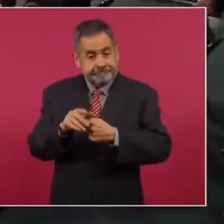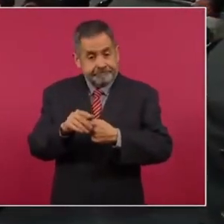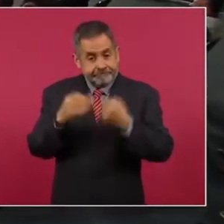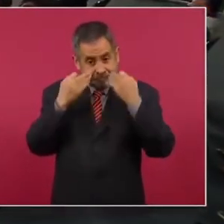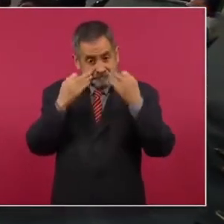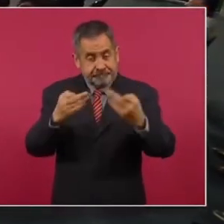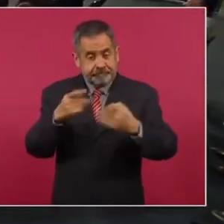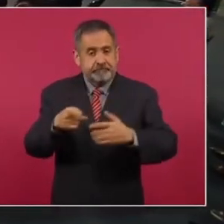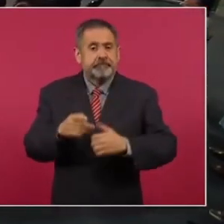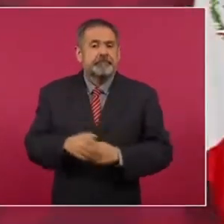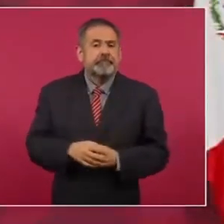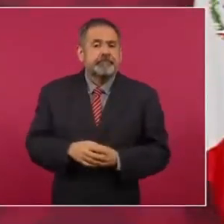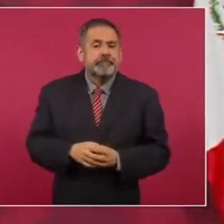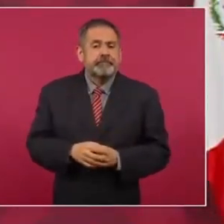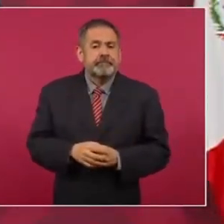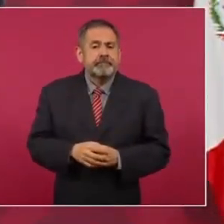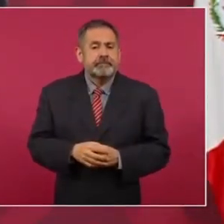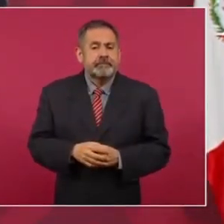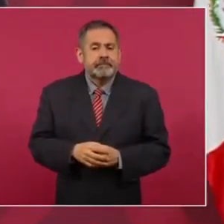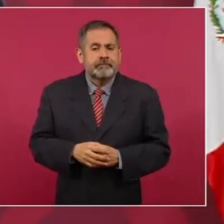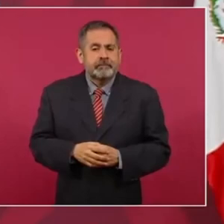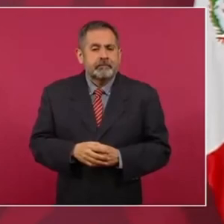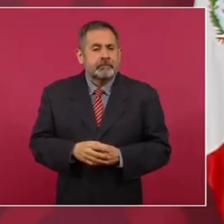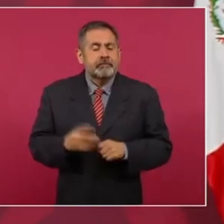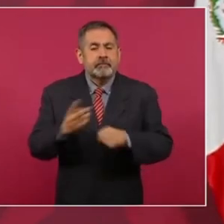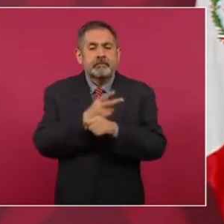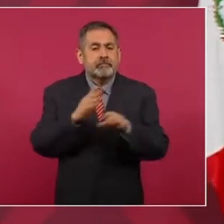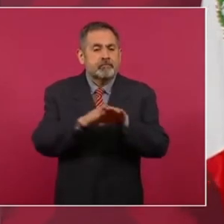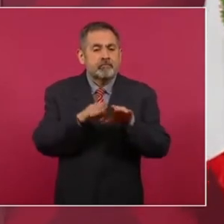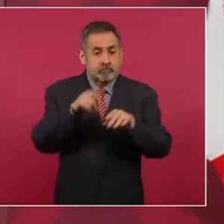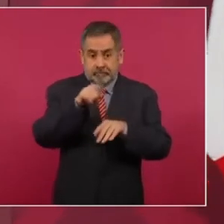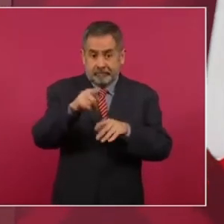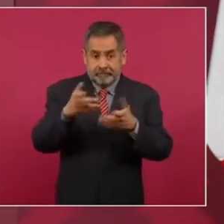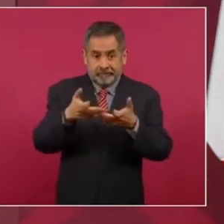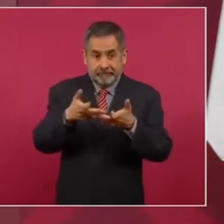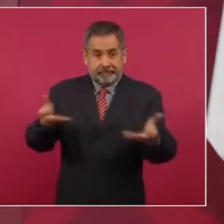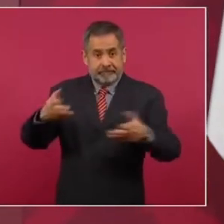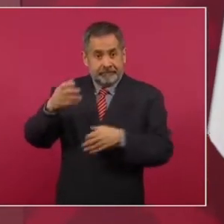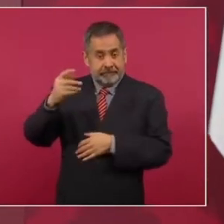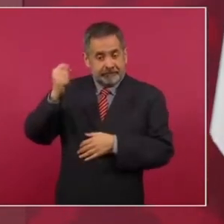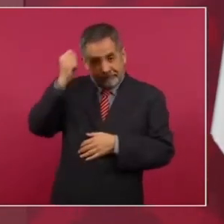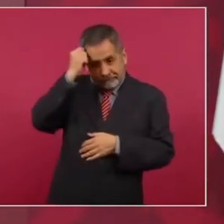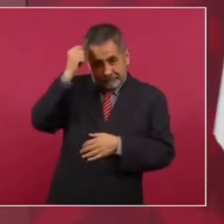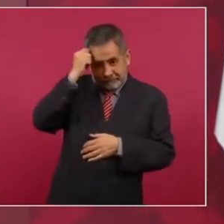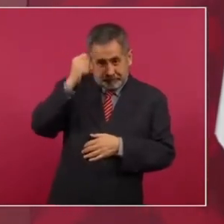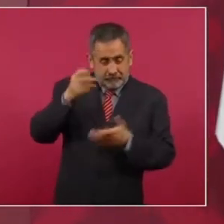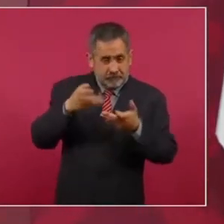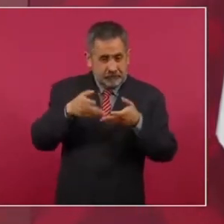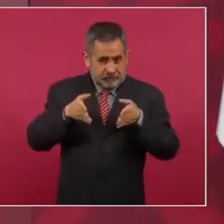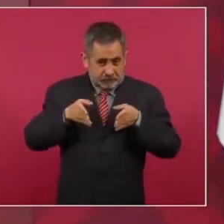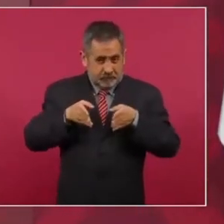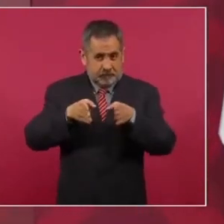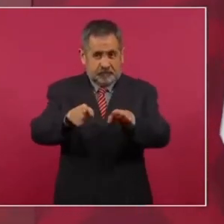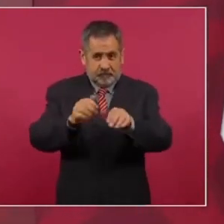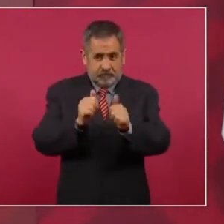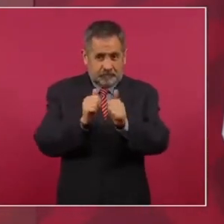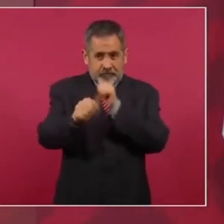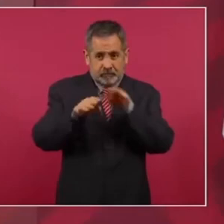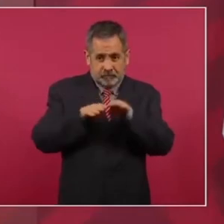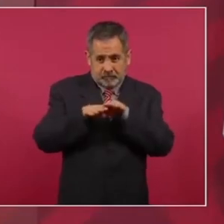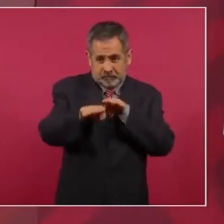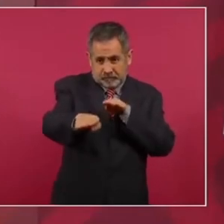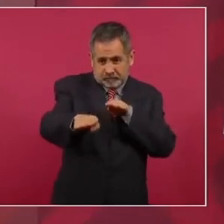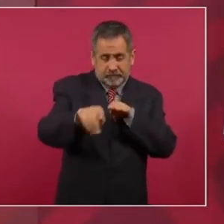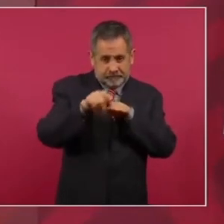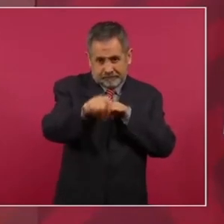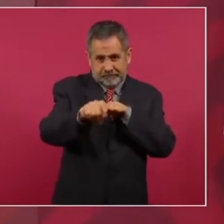de cómo se ha hundido la carretera del